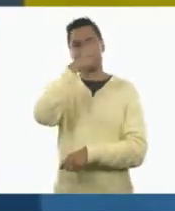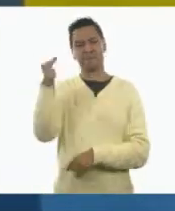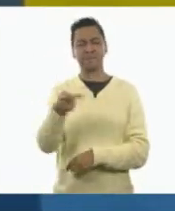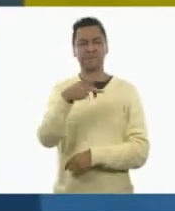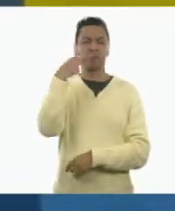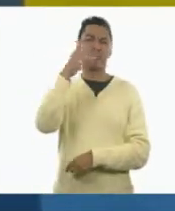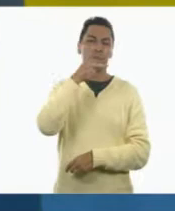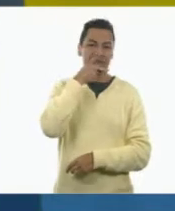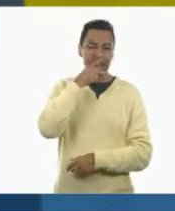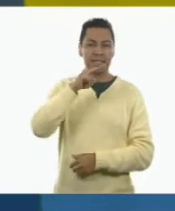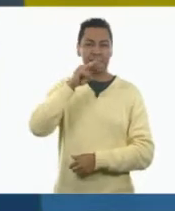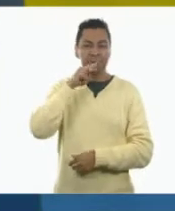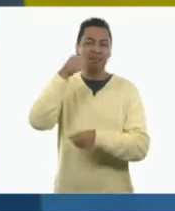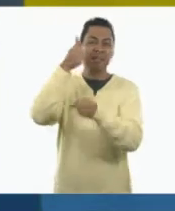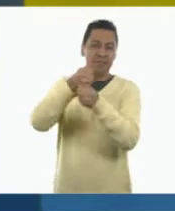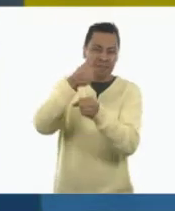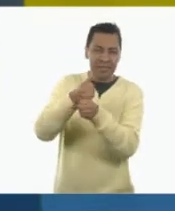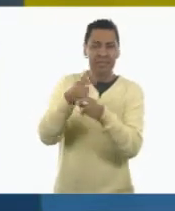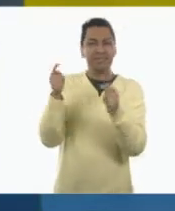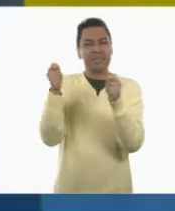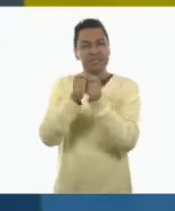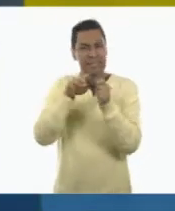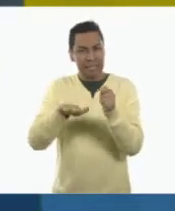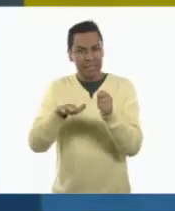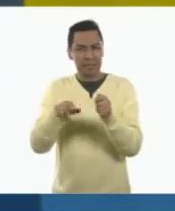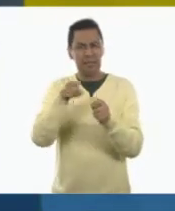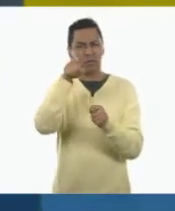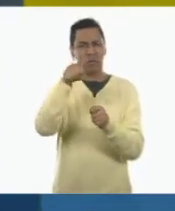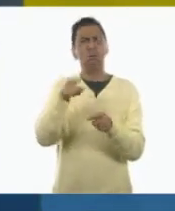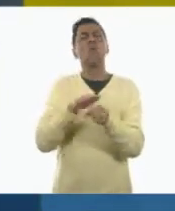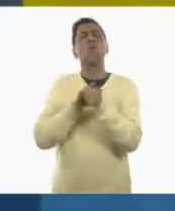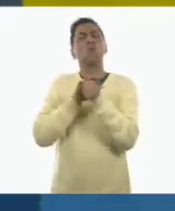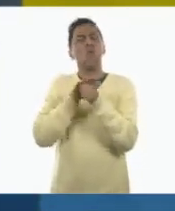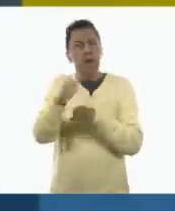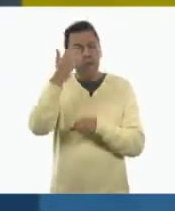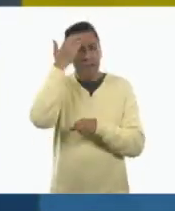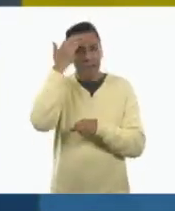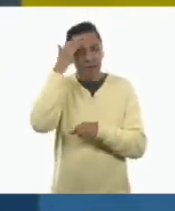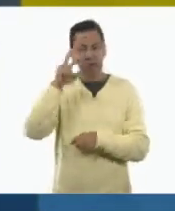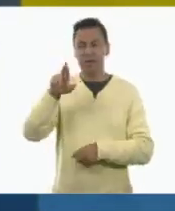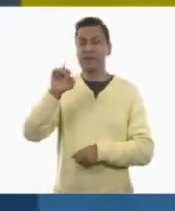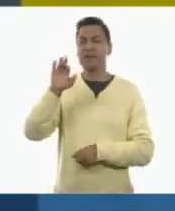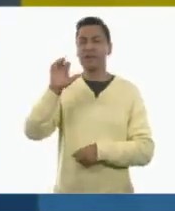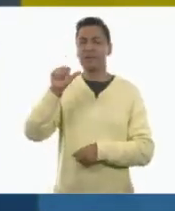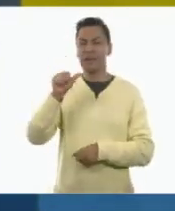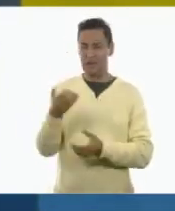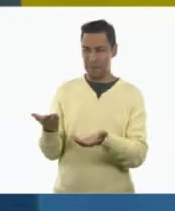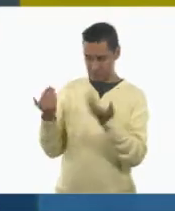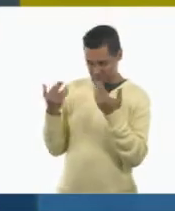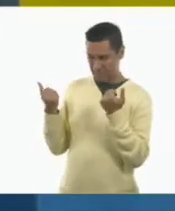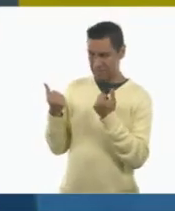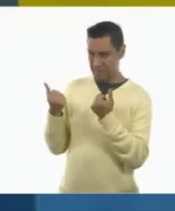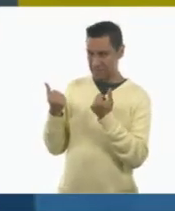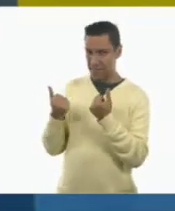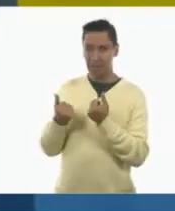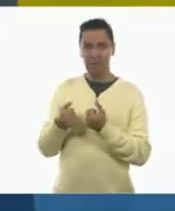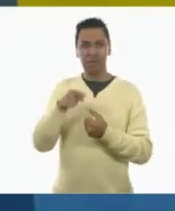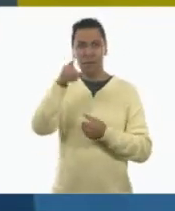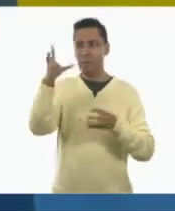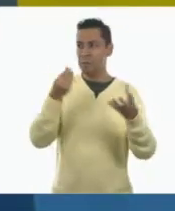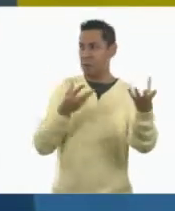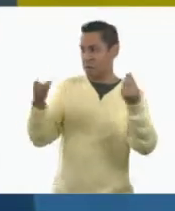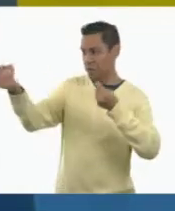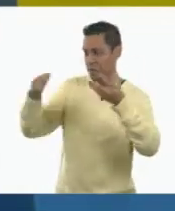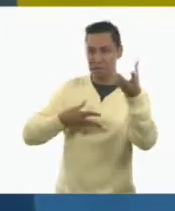mamá, a su papá, a su abuelito, a su tía, ¿qué refranes conocen? Vayan haciendo una antología de refranes y verán que se van a